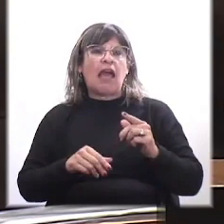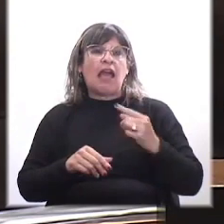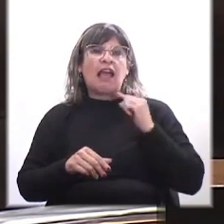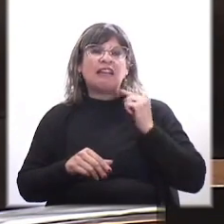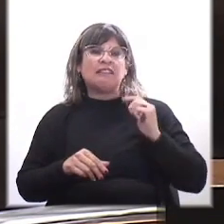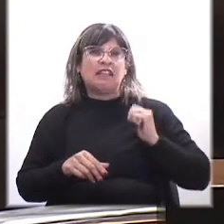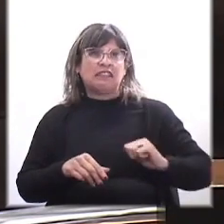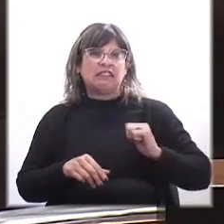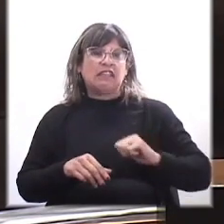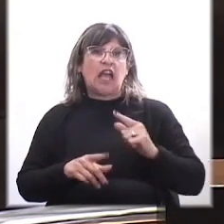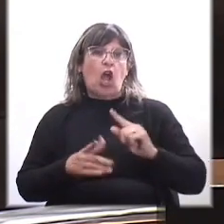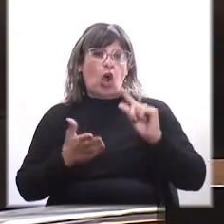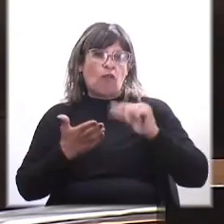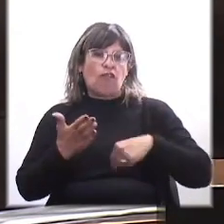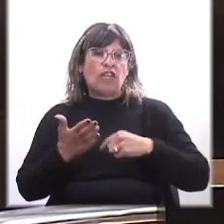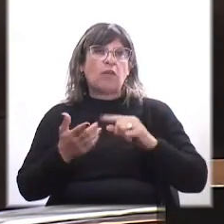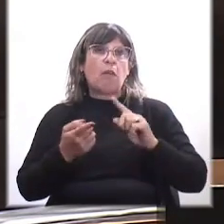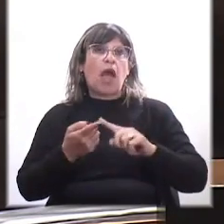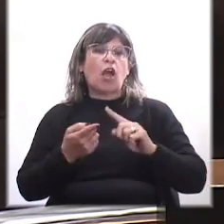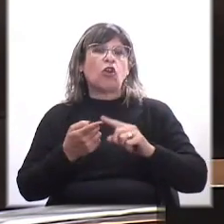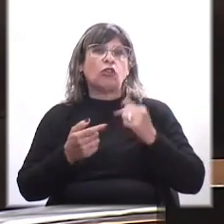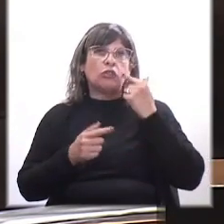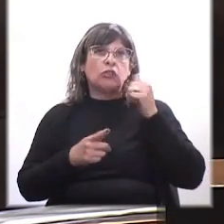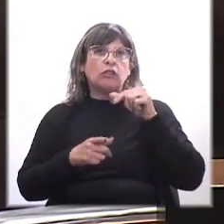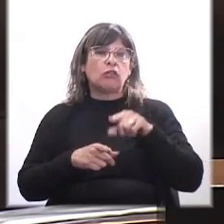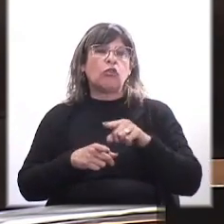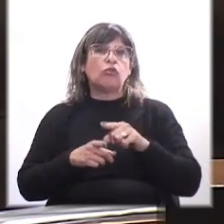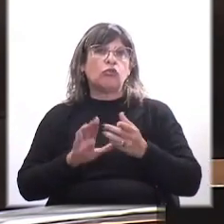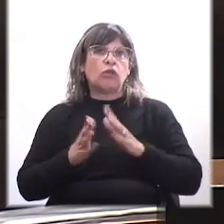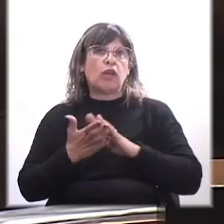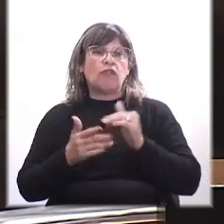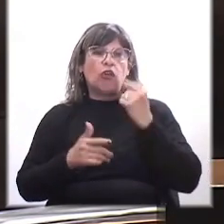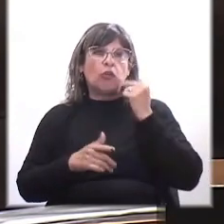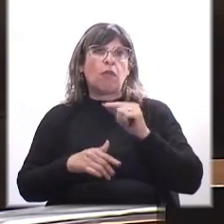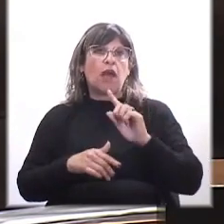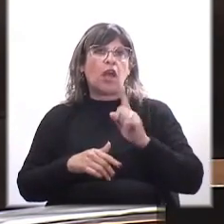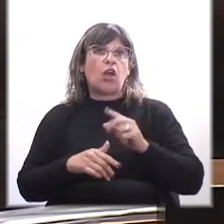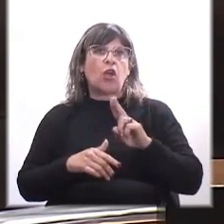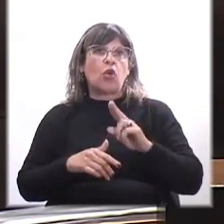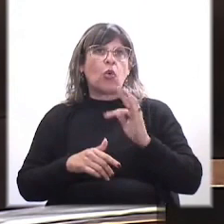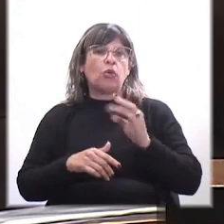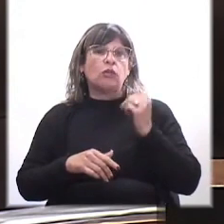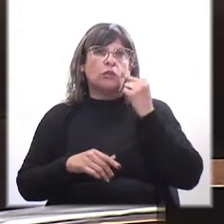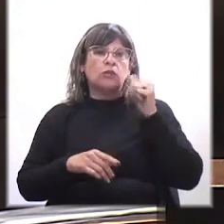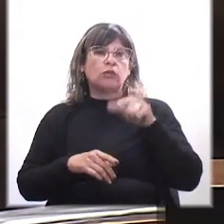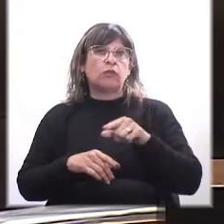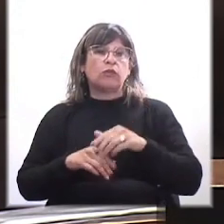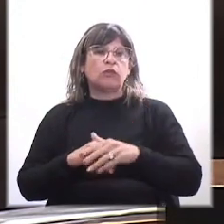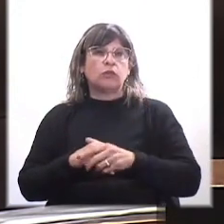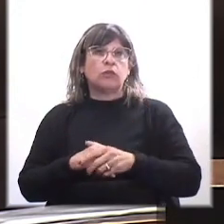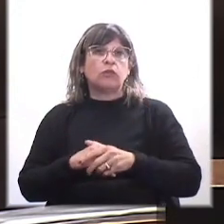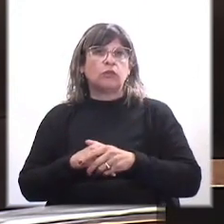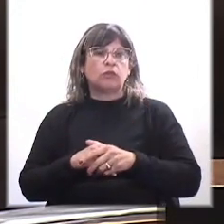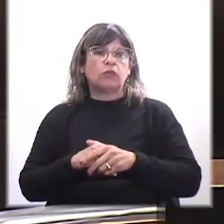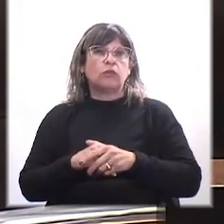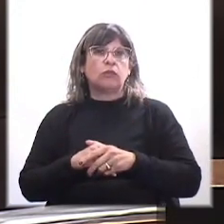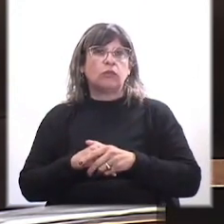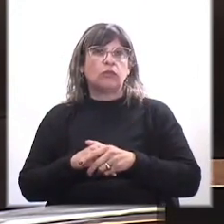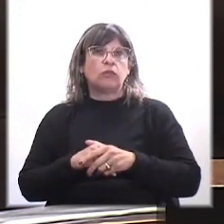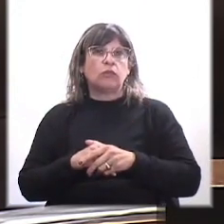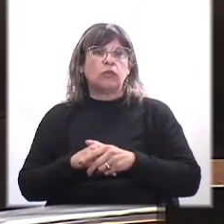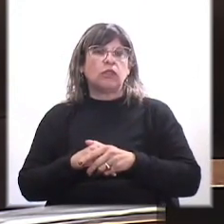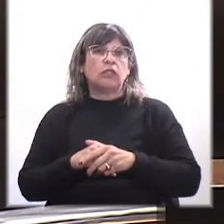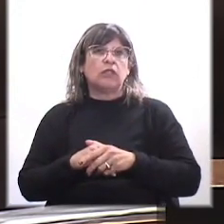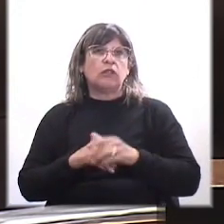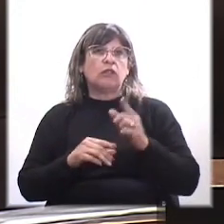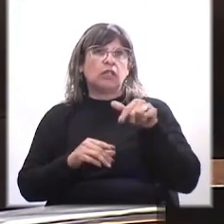Anónima, firma un contrato bajo la modalidad BOOT, por sus siglas en inglés de Build, Own, Operate and Transfer,